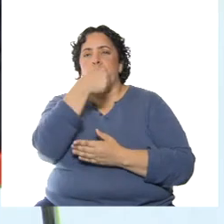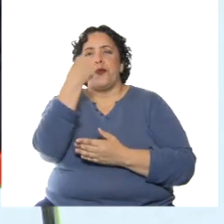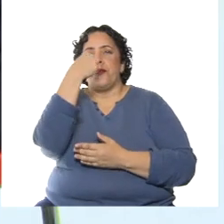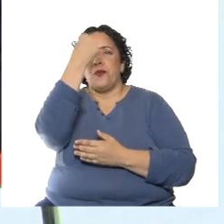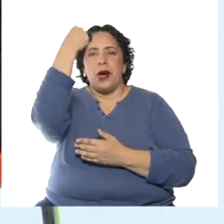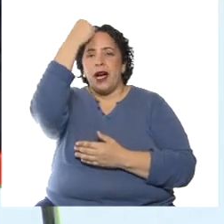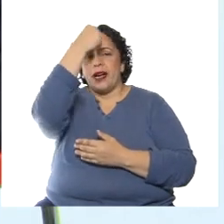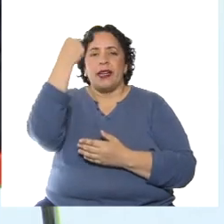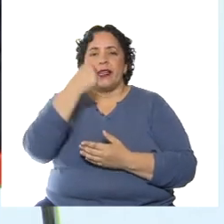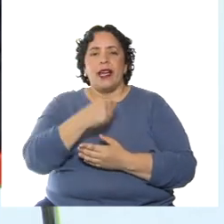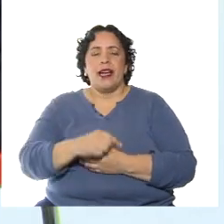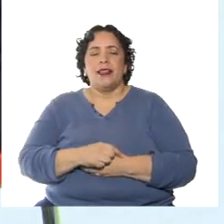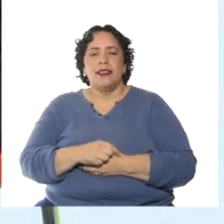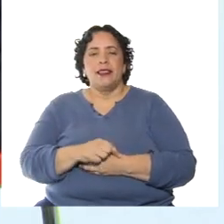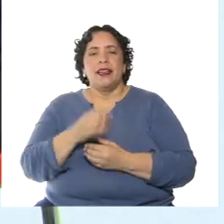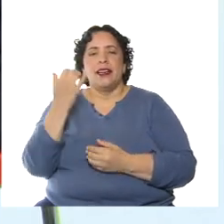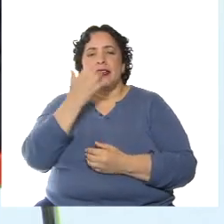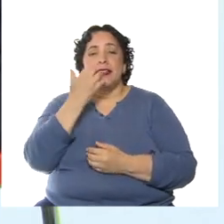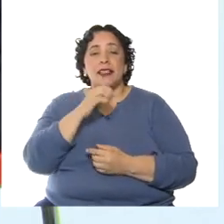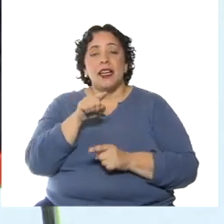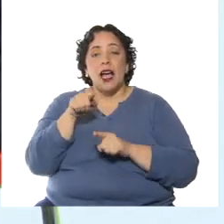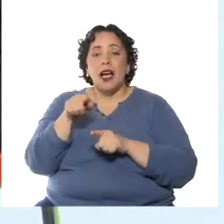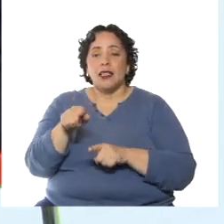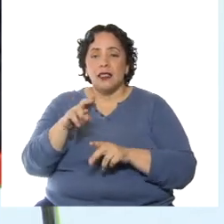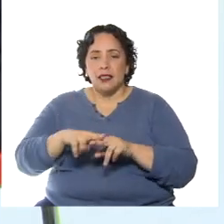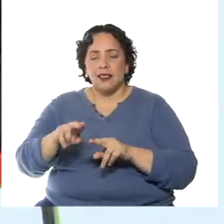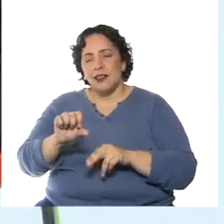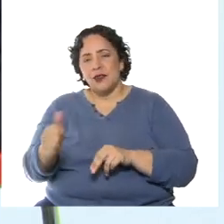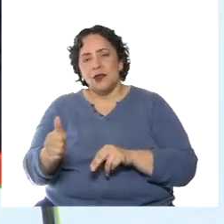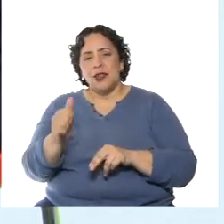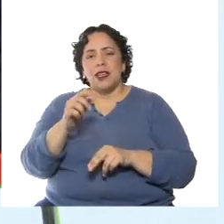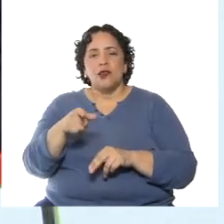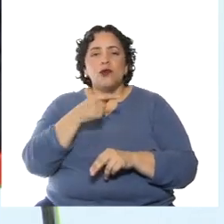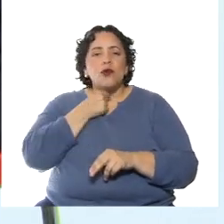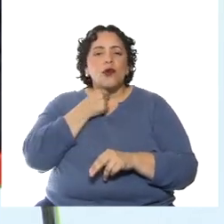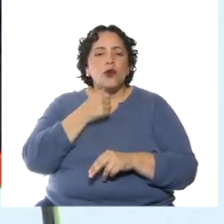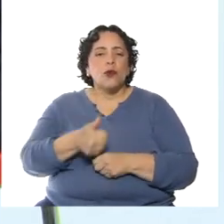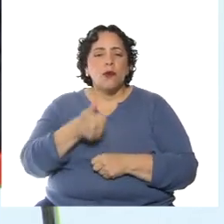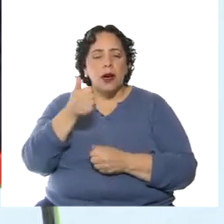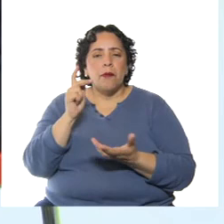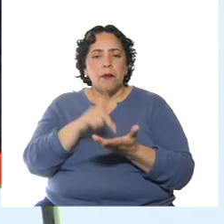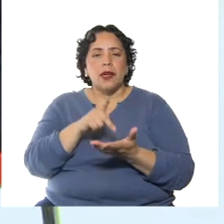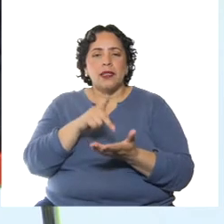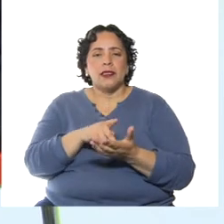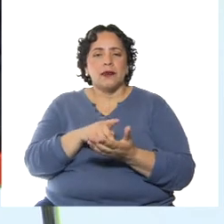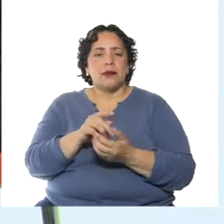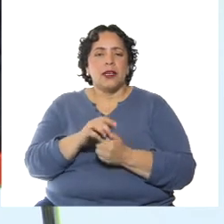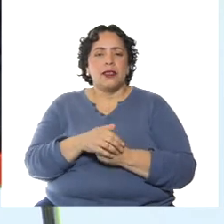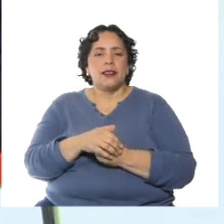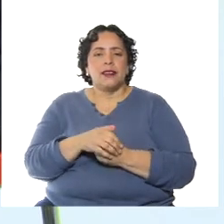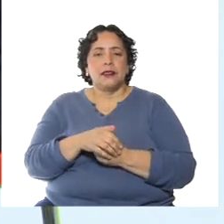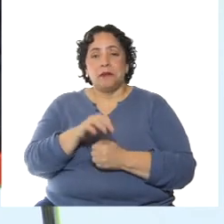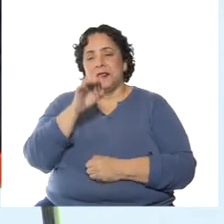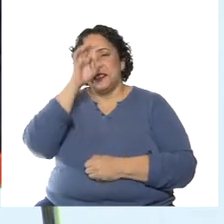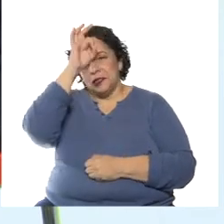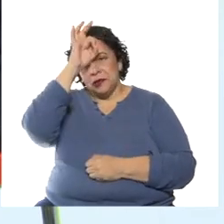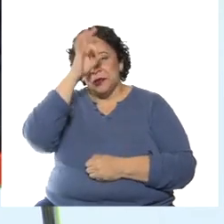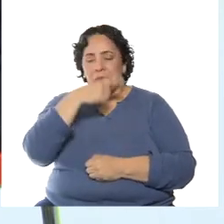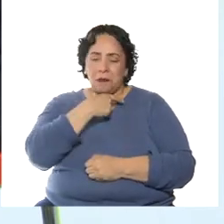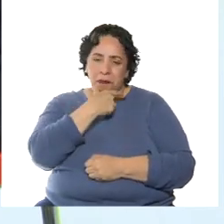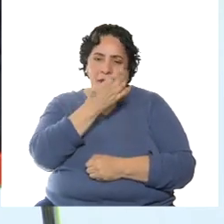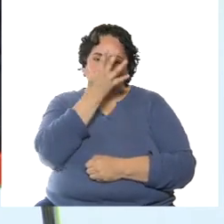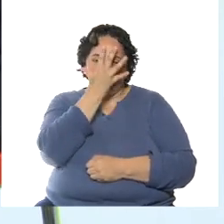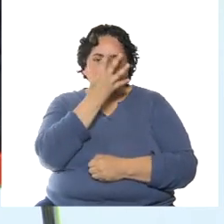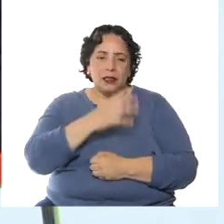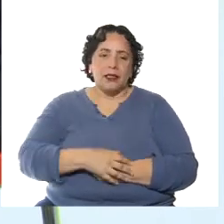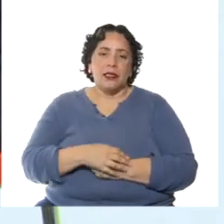gustaba venir al maquillaje? ¿Y a ti, Ashley, qué fue lo que más te gustó de participar en Cada Familia Una Escuela? No sé. Ahorita